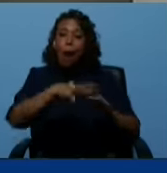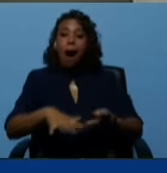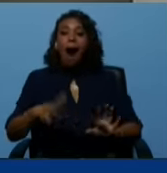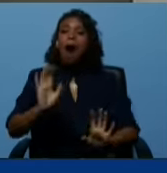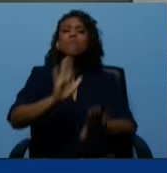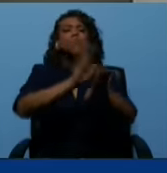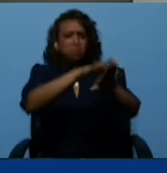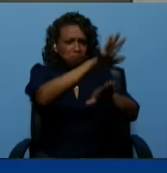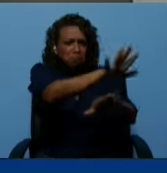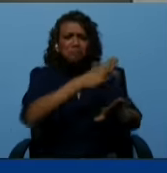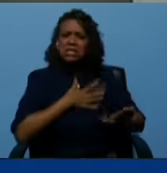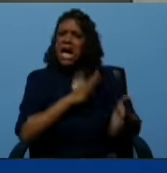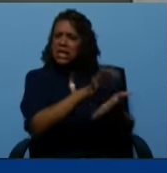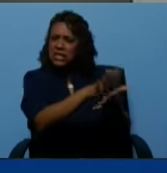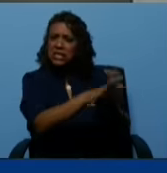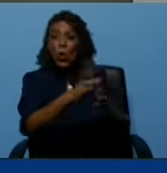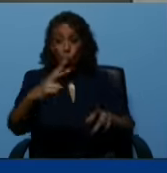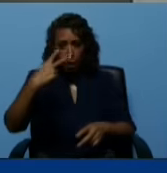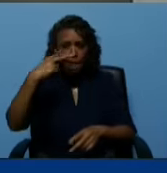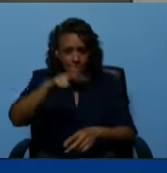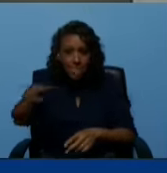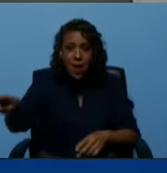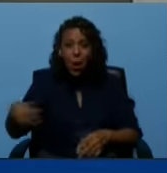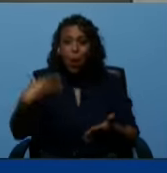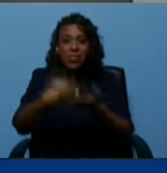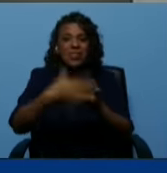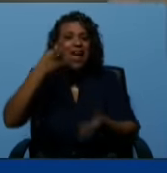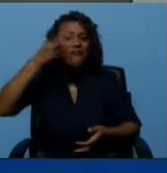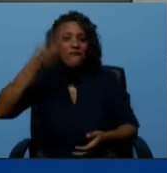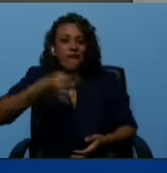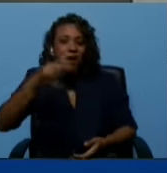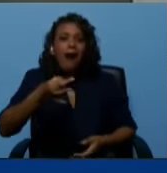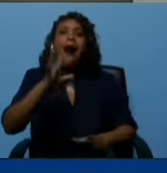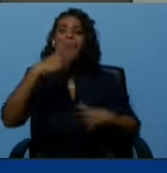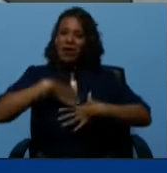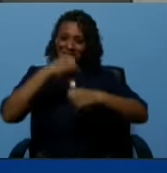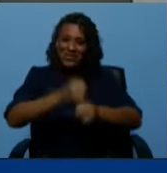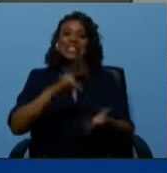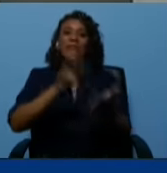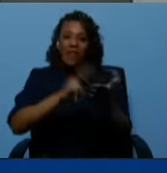bienaventurados los que vieron y ahora creen.